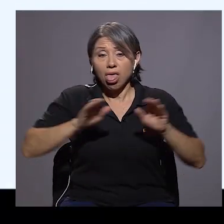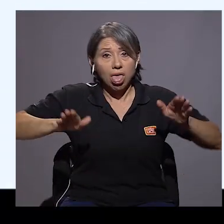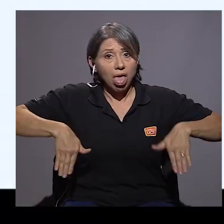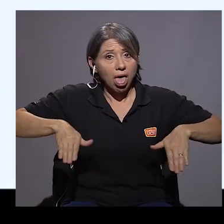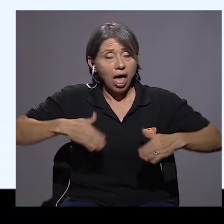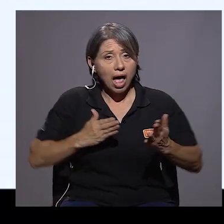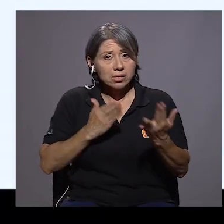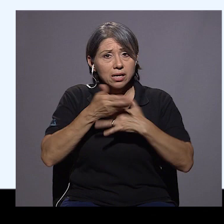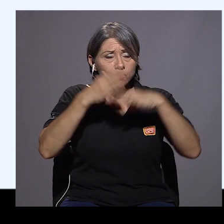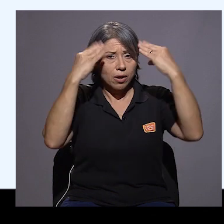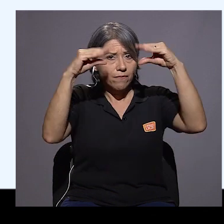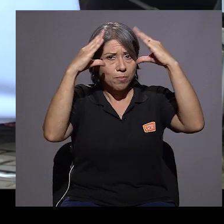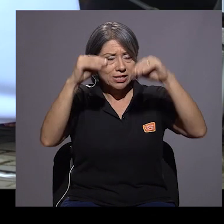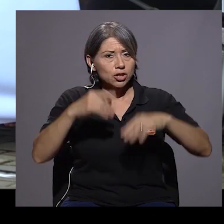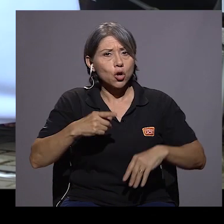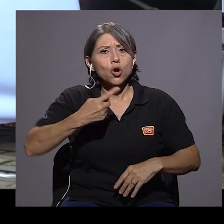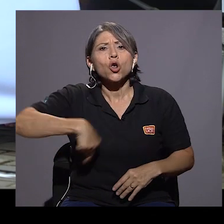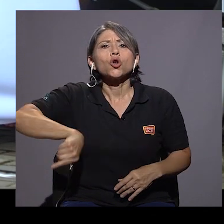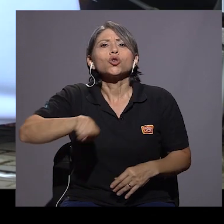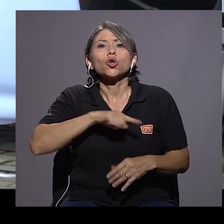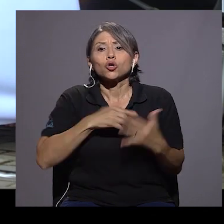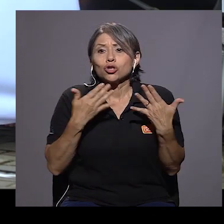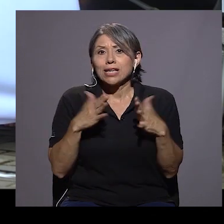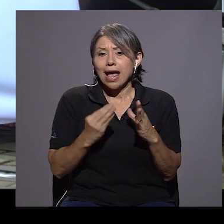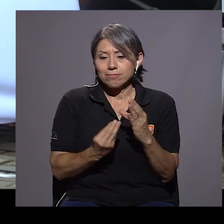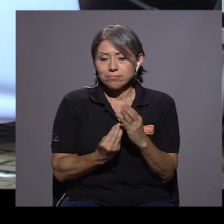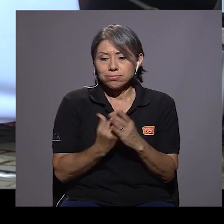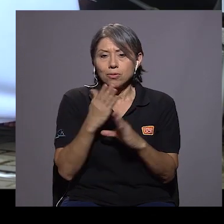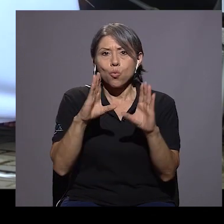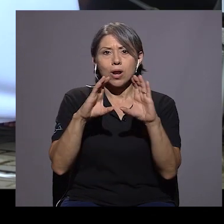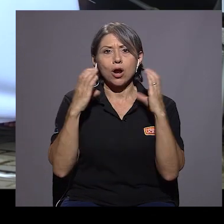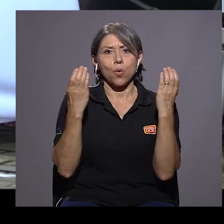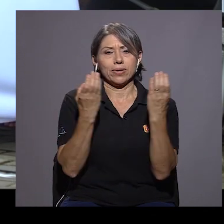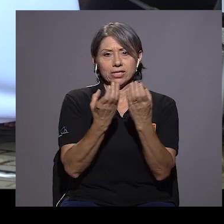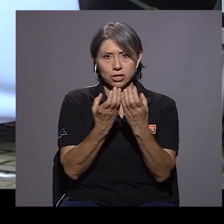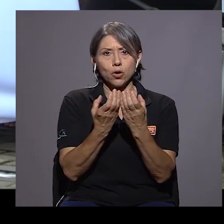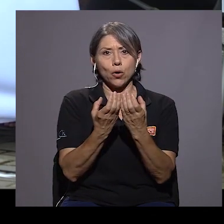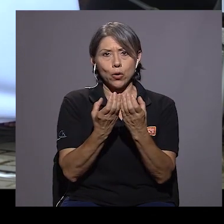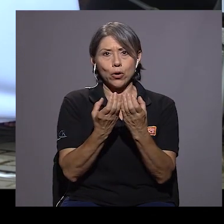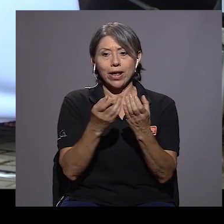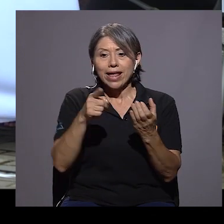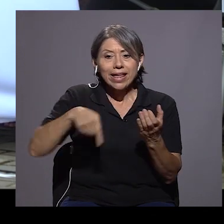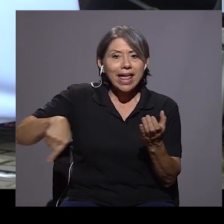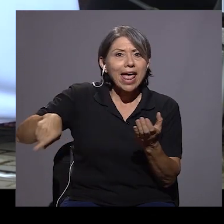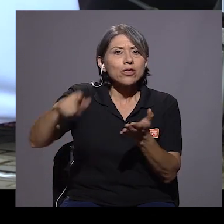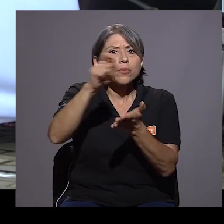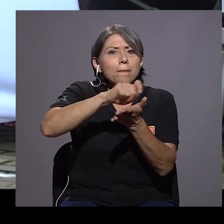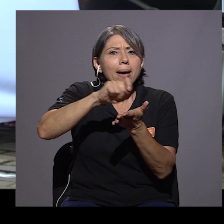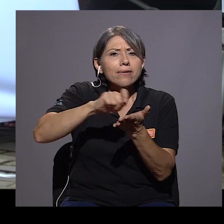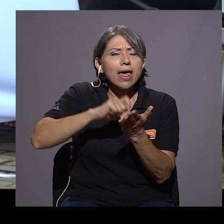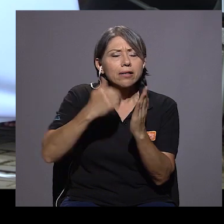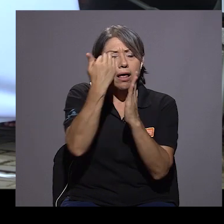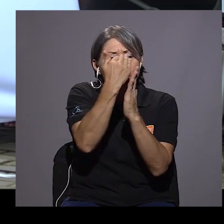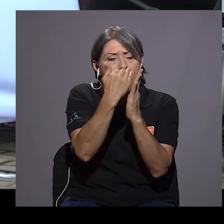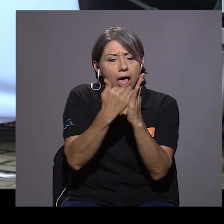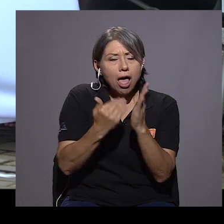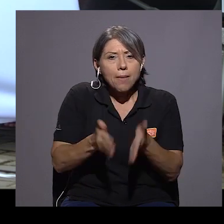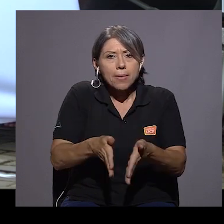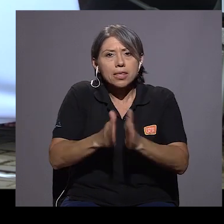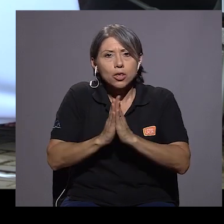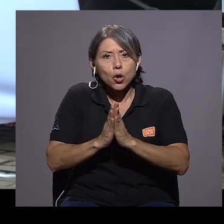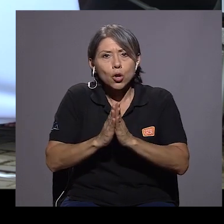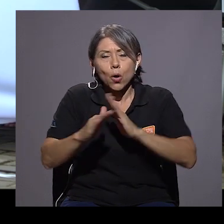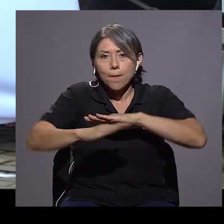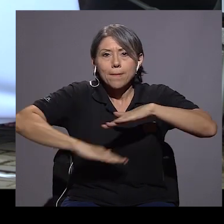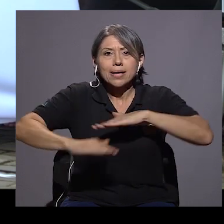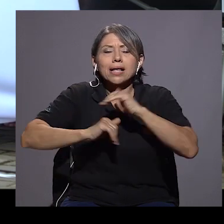tenido acceso a la información. Nosotros estamos generando una comisión, bueno, ya está generada una comisión que va a redactar